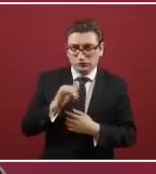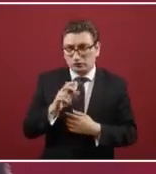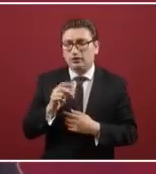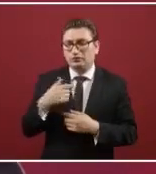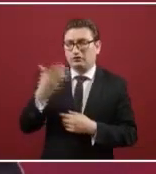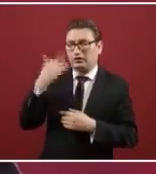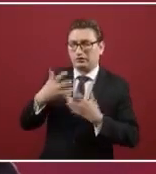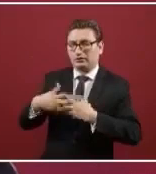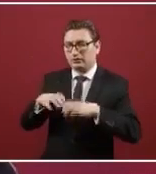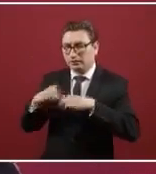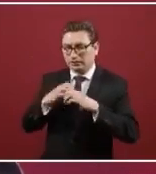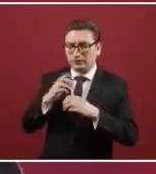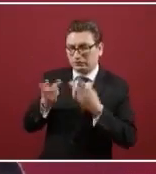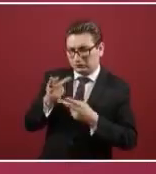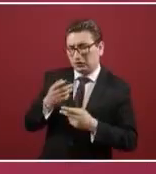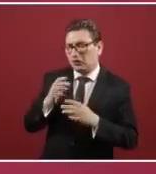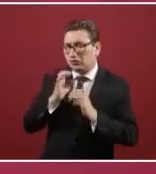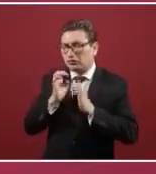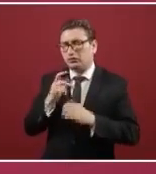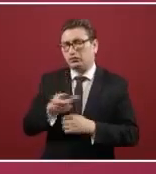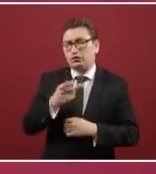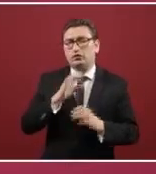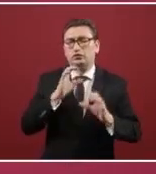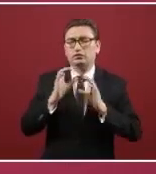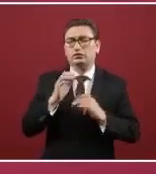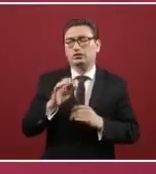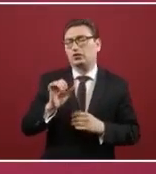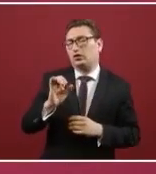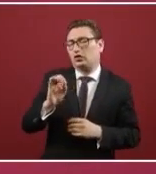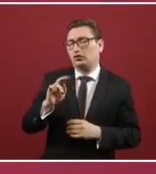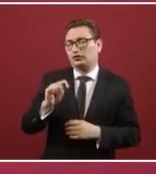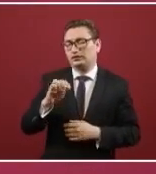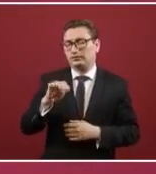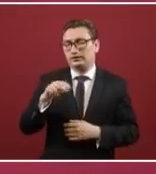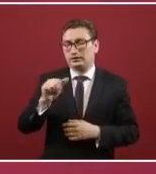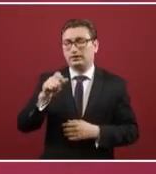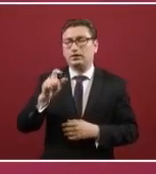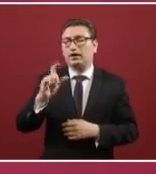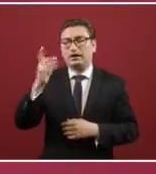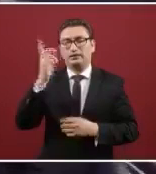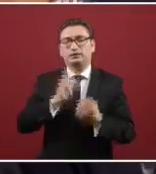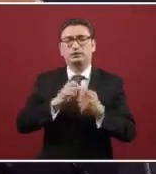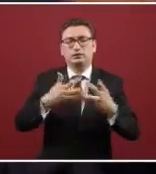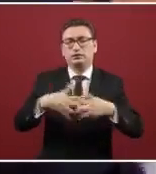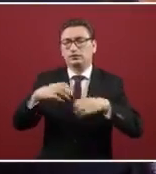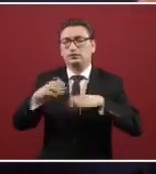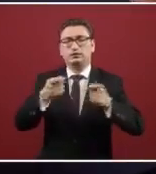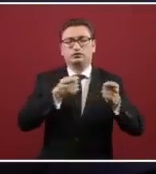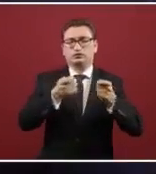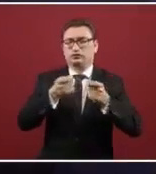Yo les comentaba que Ortiz Mena, cuando habló con las empresas que tenían el